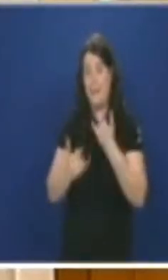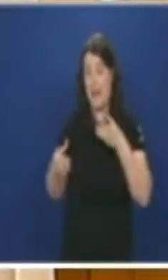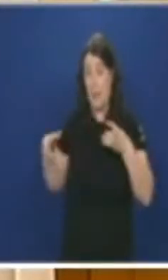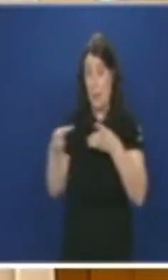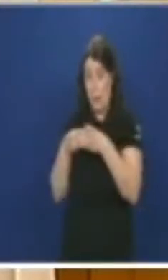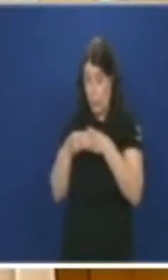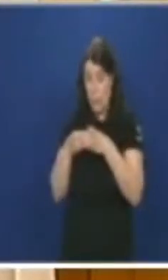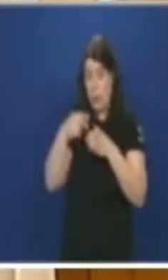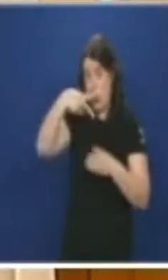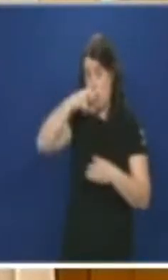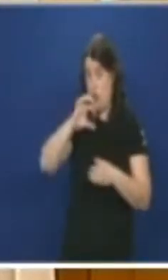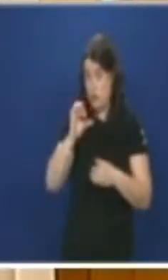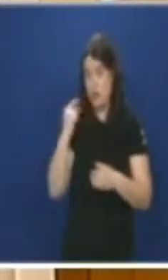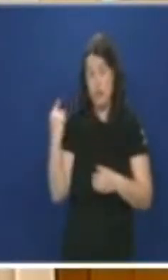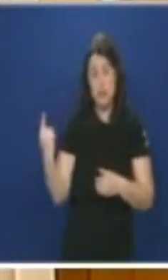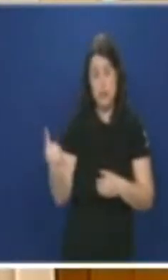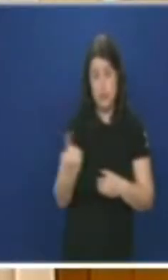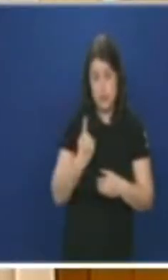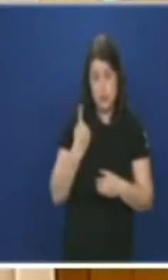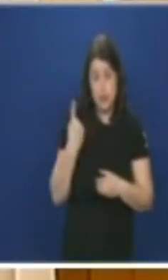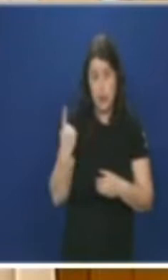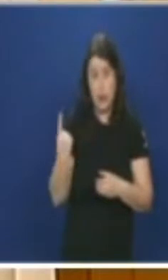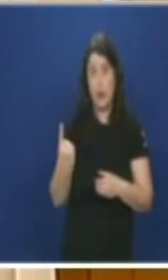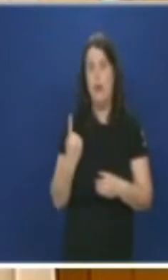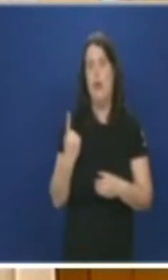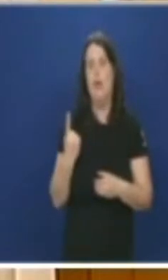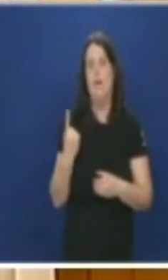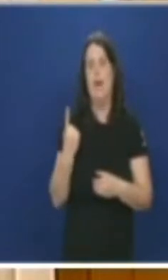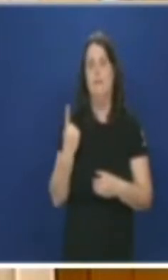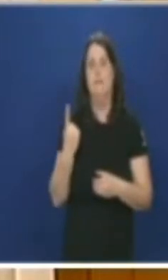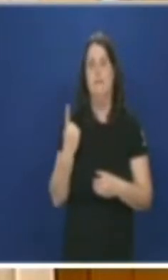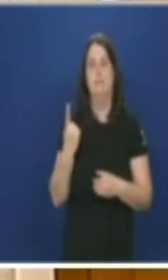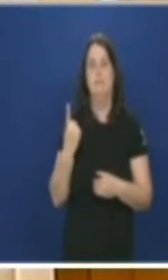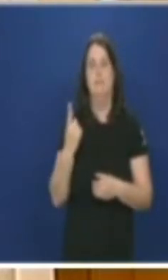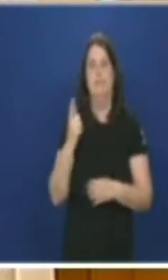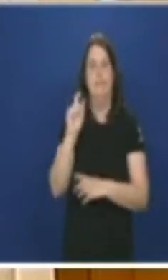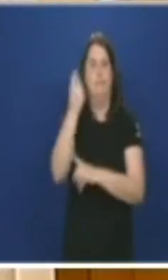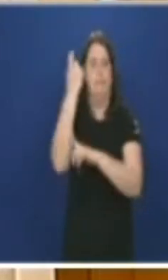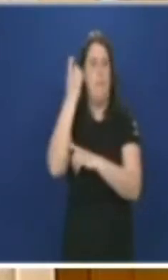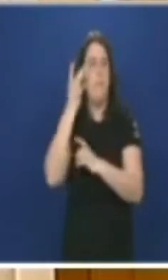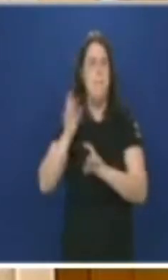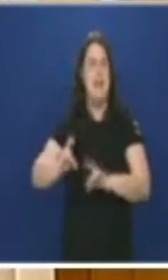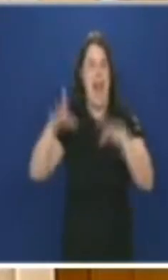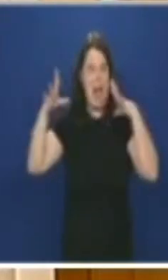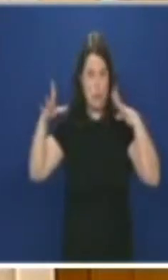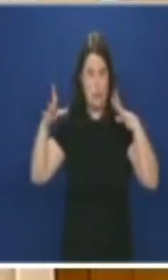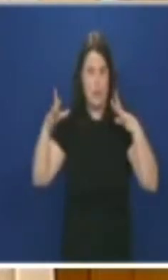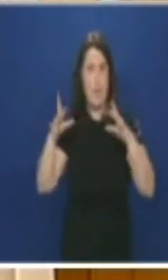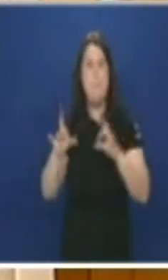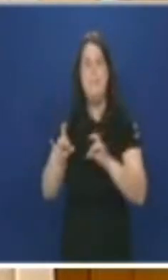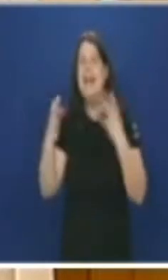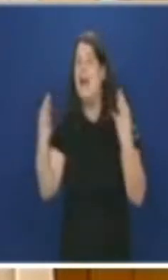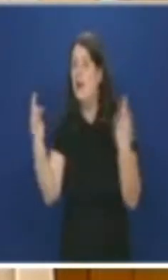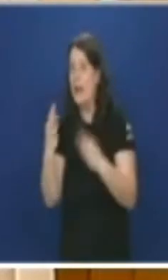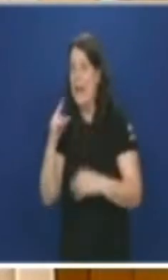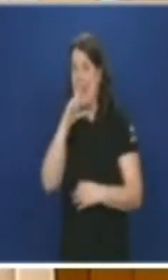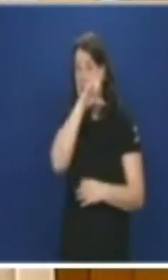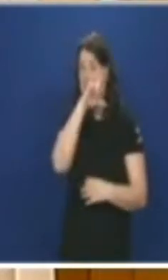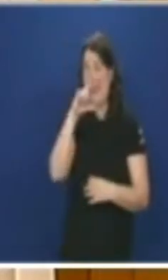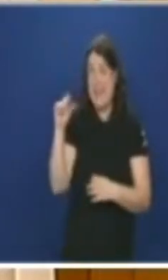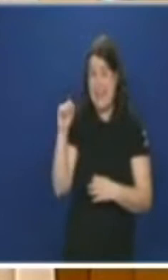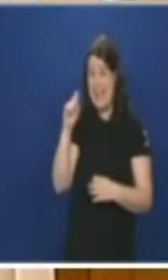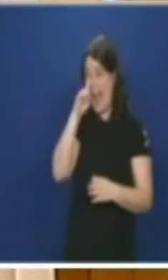sola, consigue un verdadeiro milagro. Consigue que 100 anos